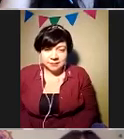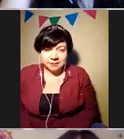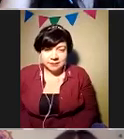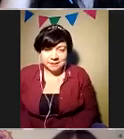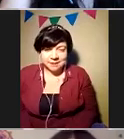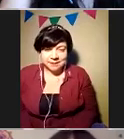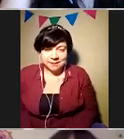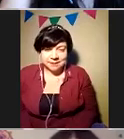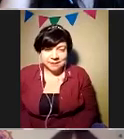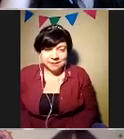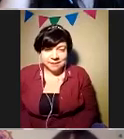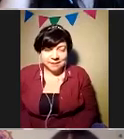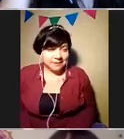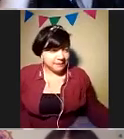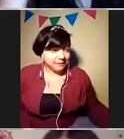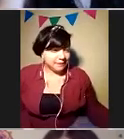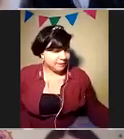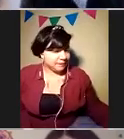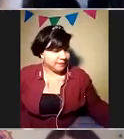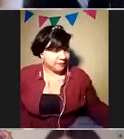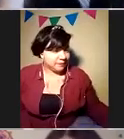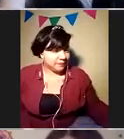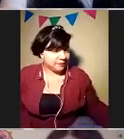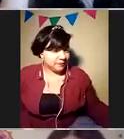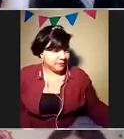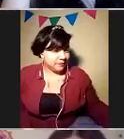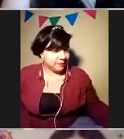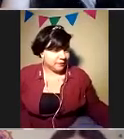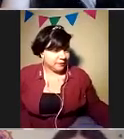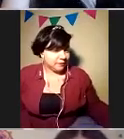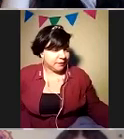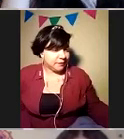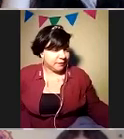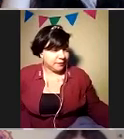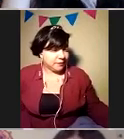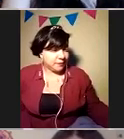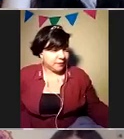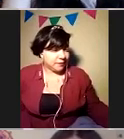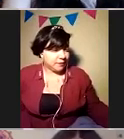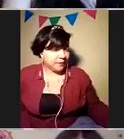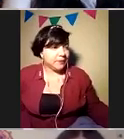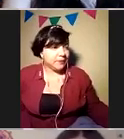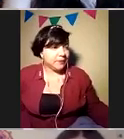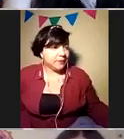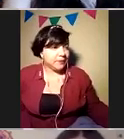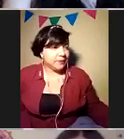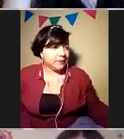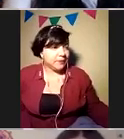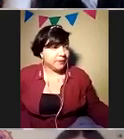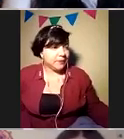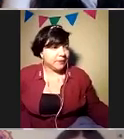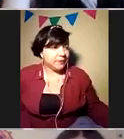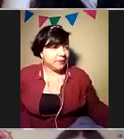Empecé el 2016-17 en el colegio a vender estuche a los compañeros y cosas así,